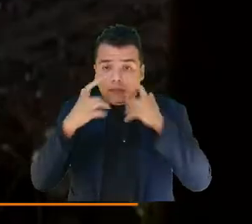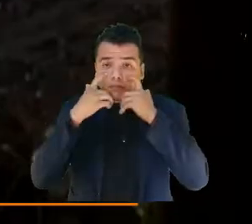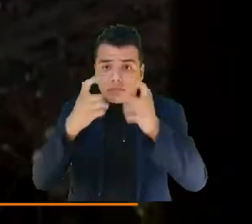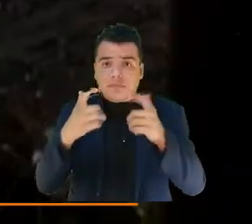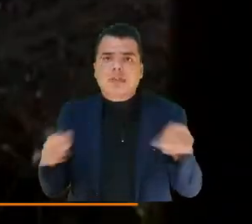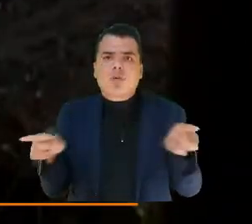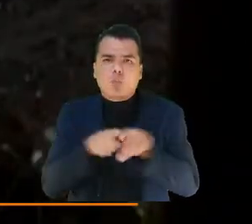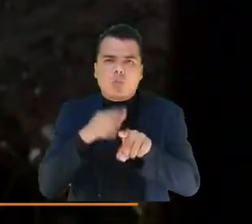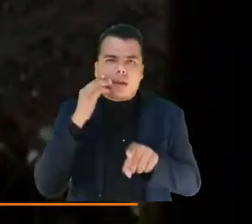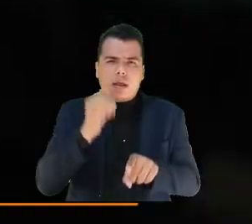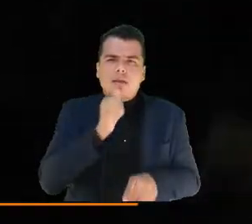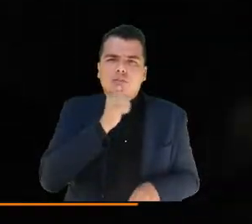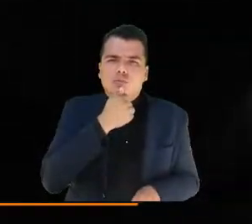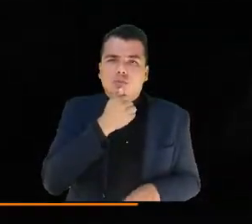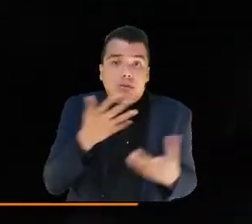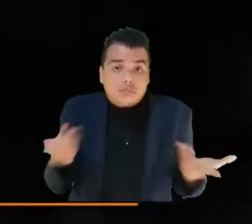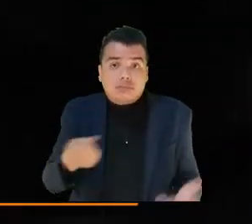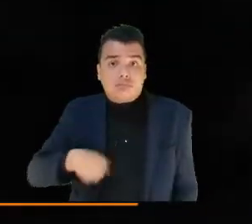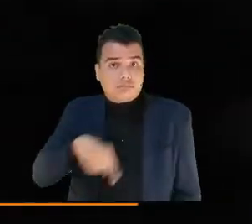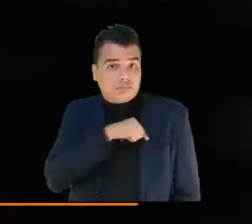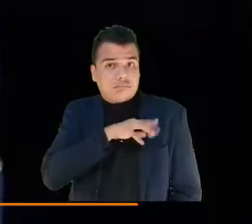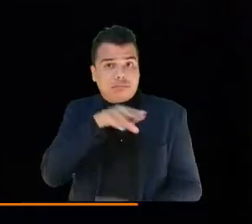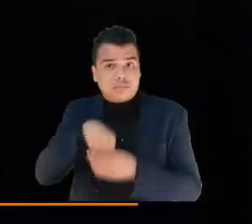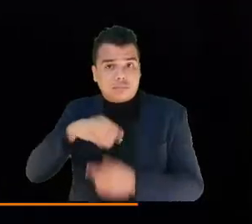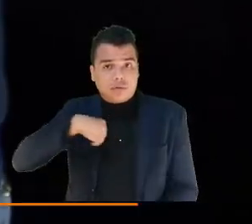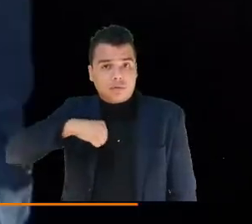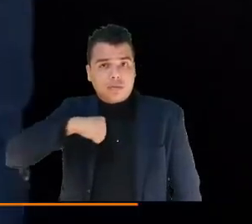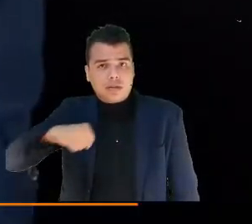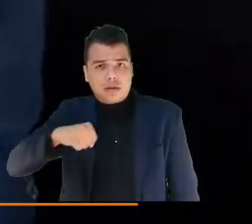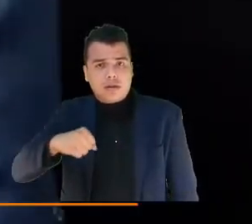desproporcional, así como las mujeres, y que eso ameritaba entonces